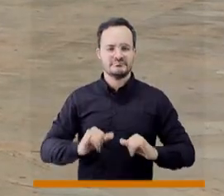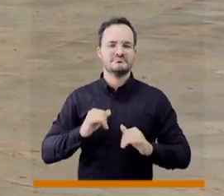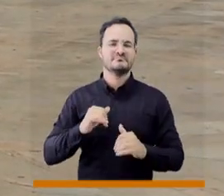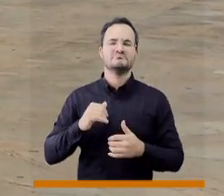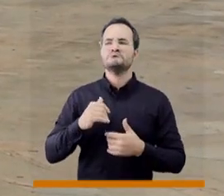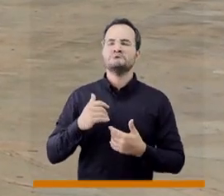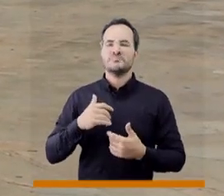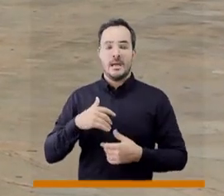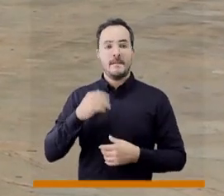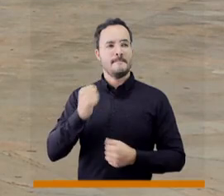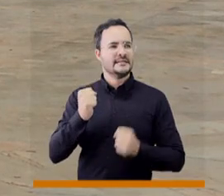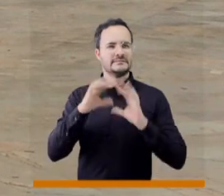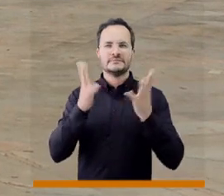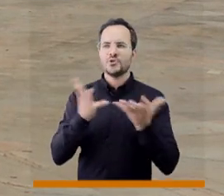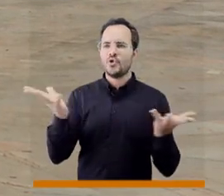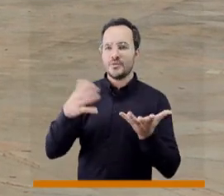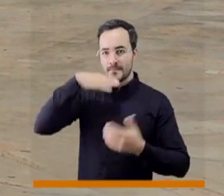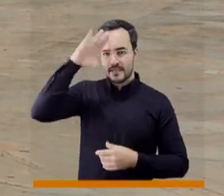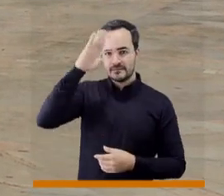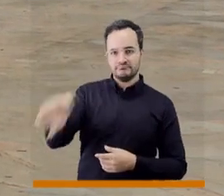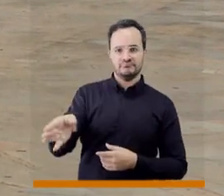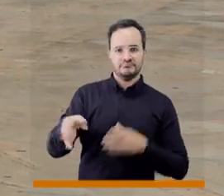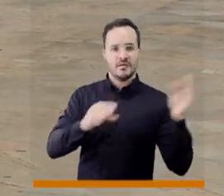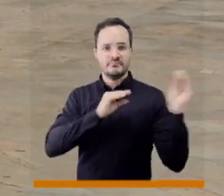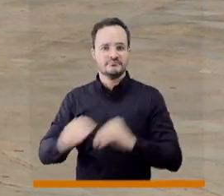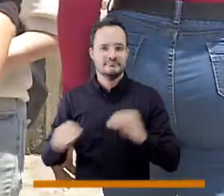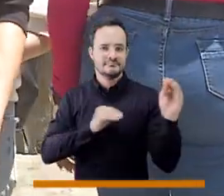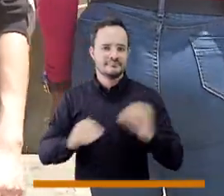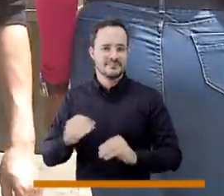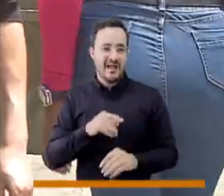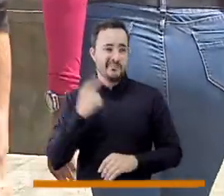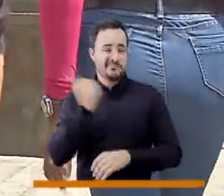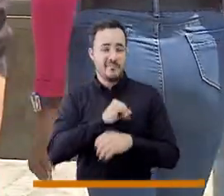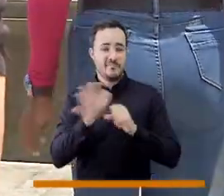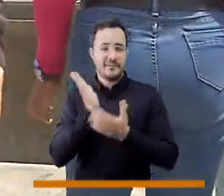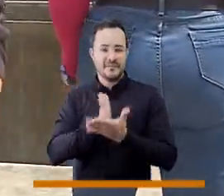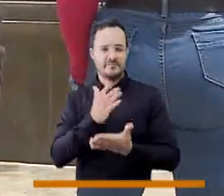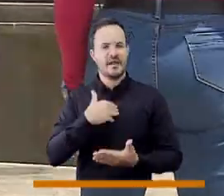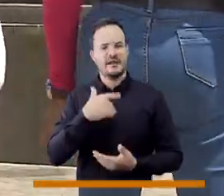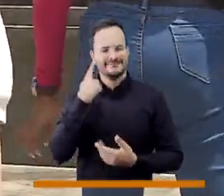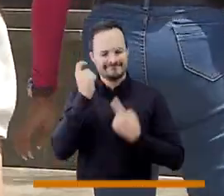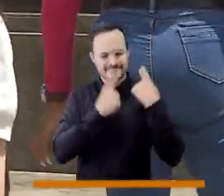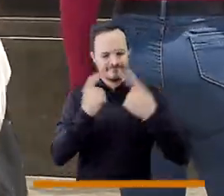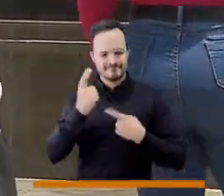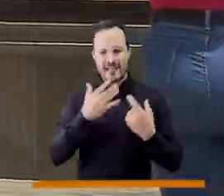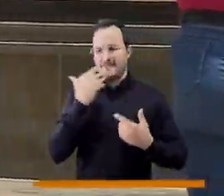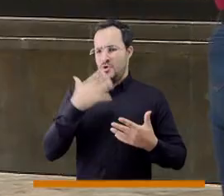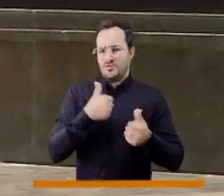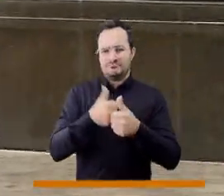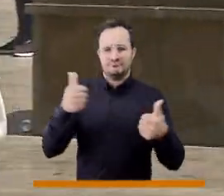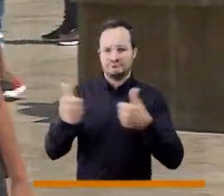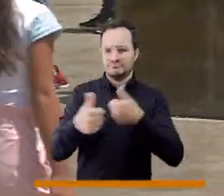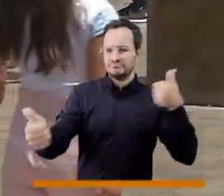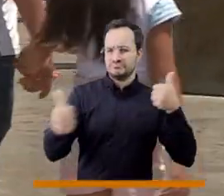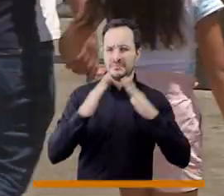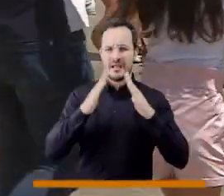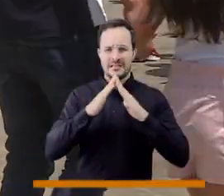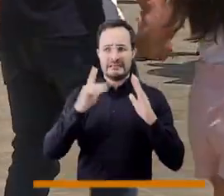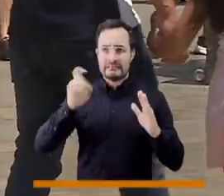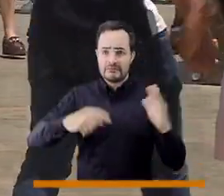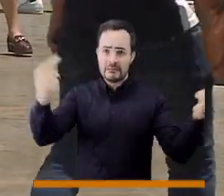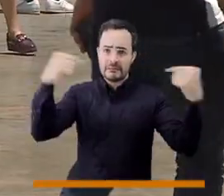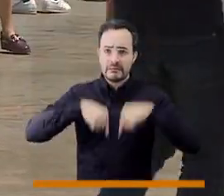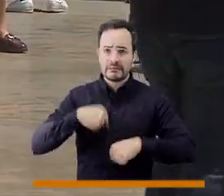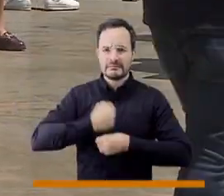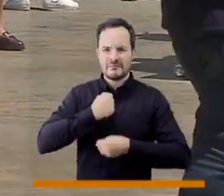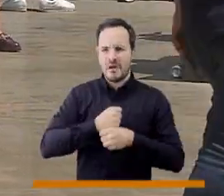nómadas digitales? Y es que con la pandemia, las empresas se dieron cuenta que no necesitaban tener a los empleados en las oficinas, en sus cubículos,